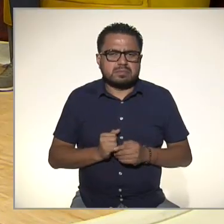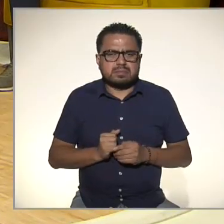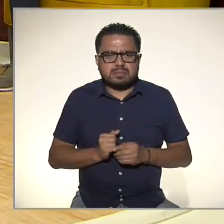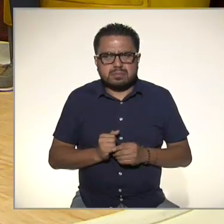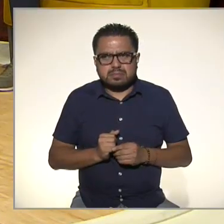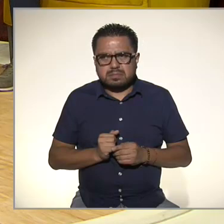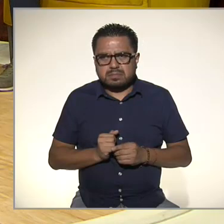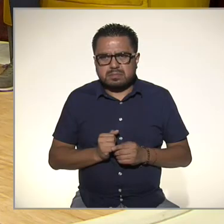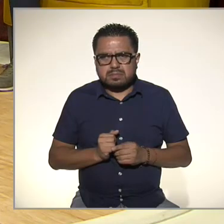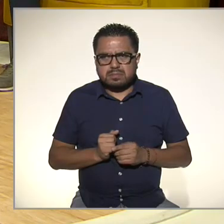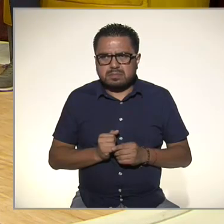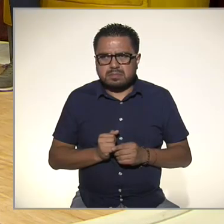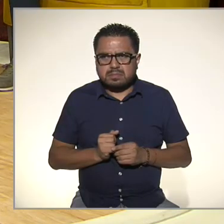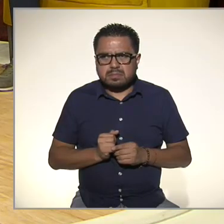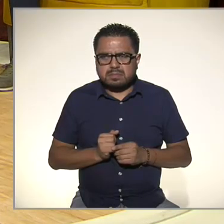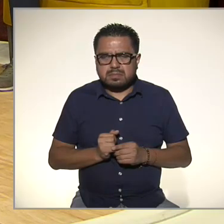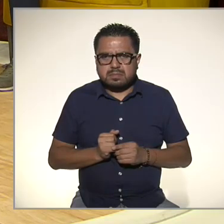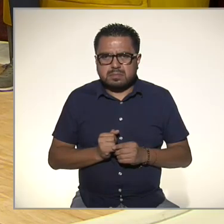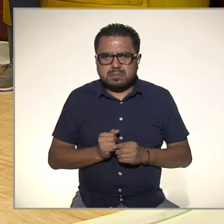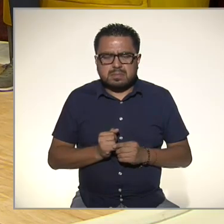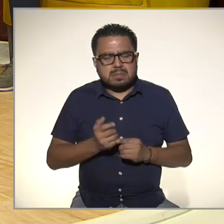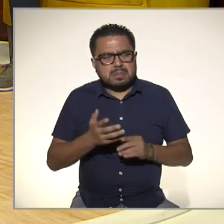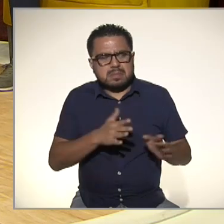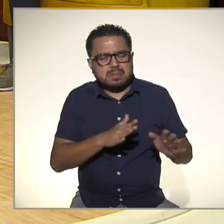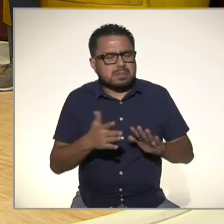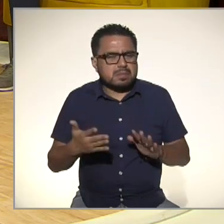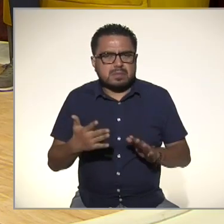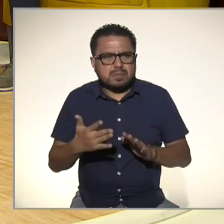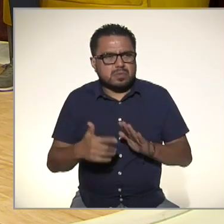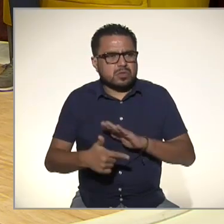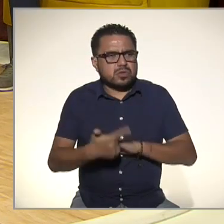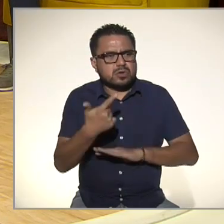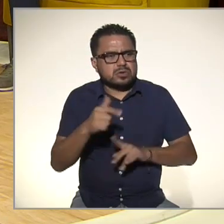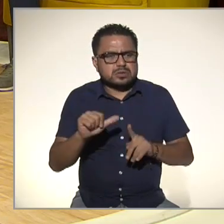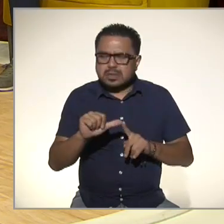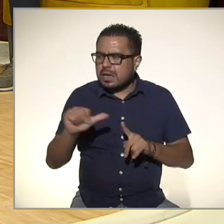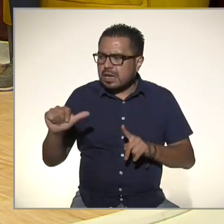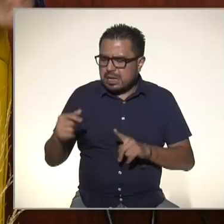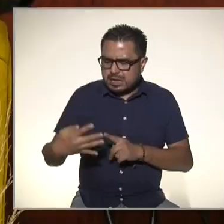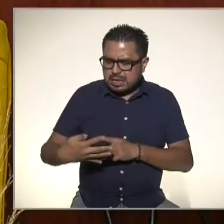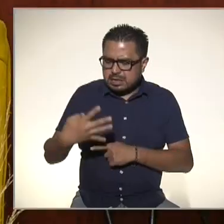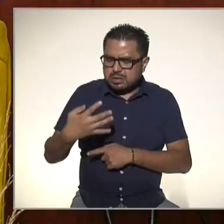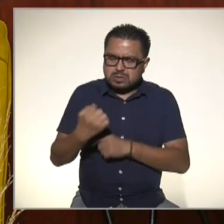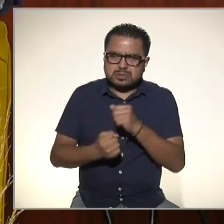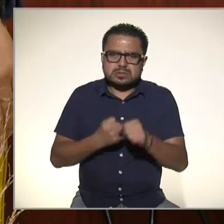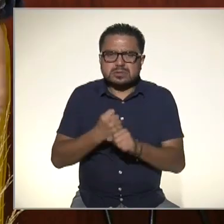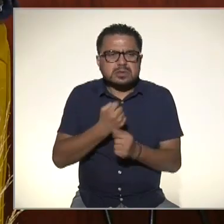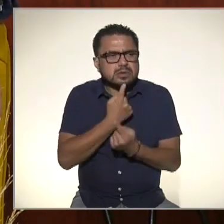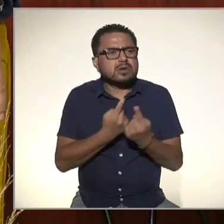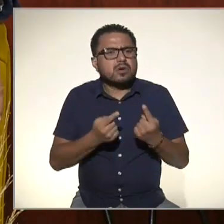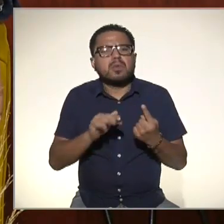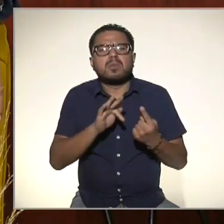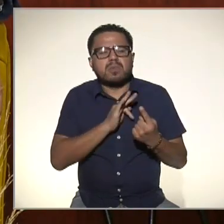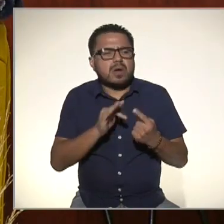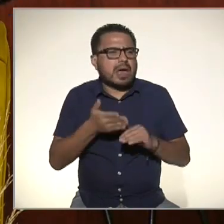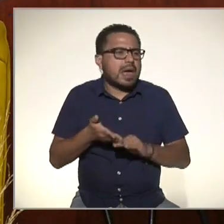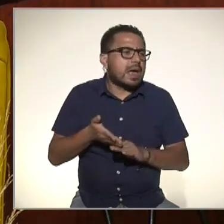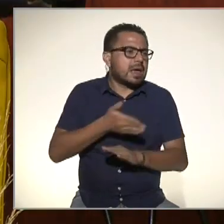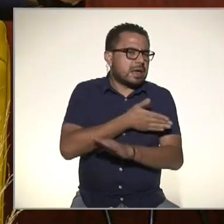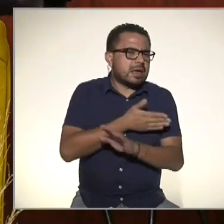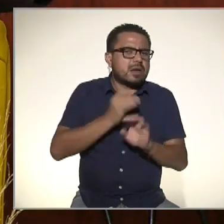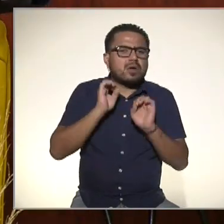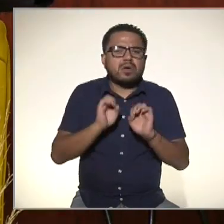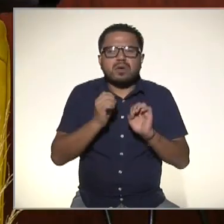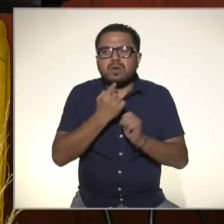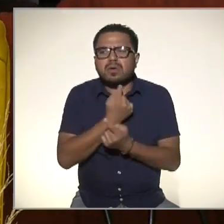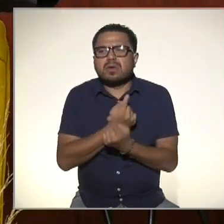Doctores. Pues se presenta más o menos entre los 12 y 14 años. Hay niños que lo pueden presentar un poco antes o hay